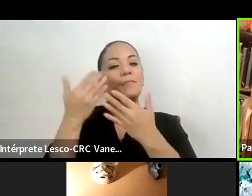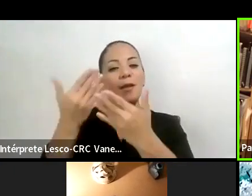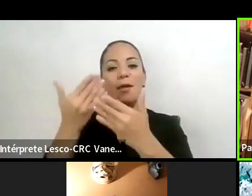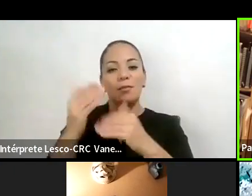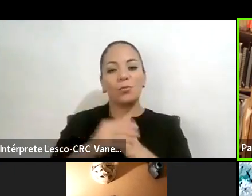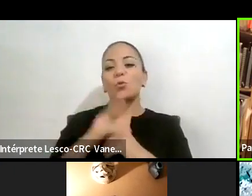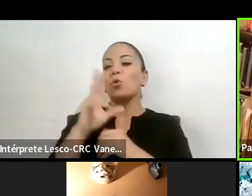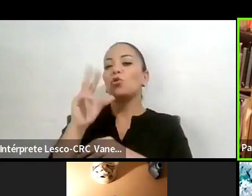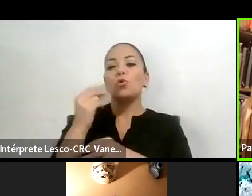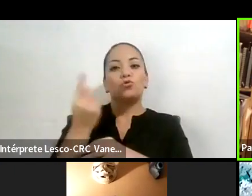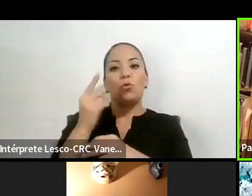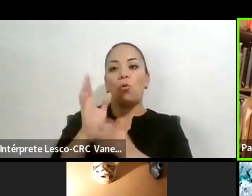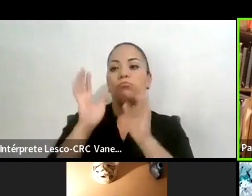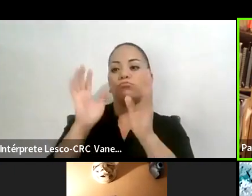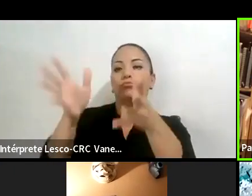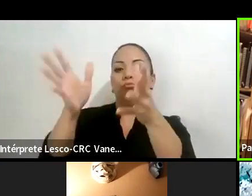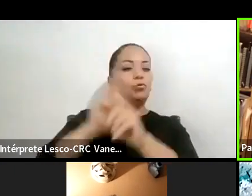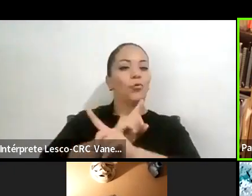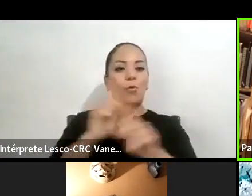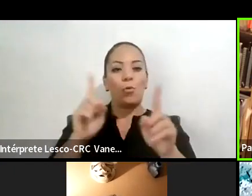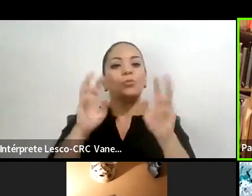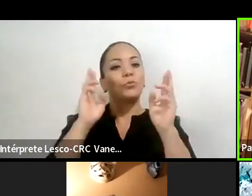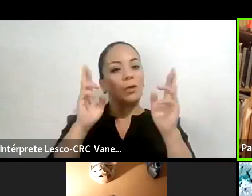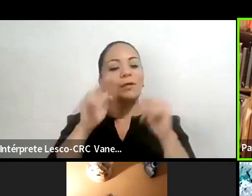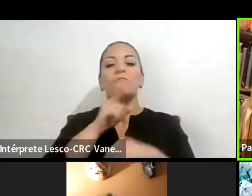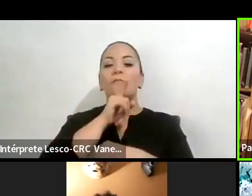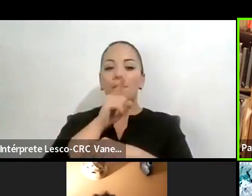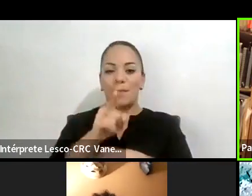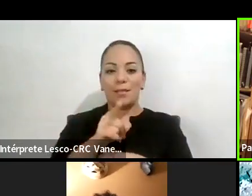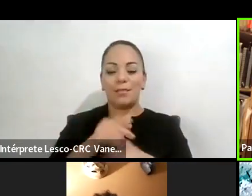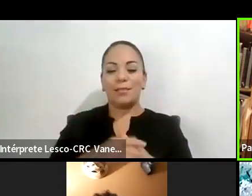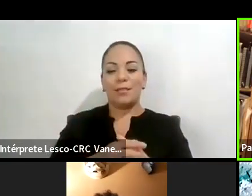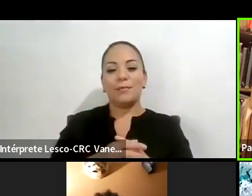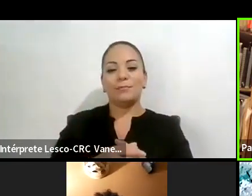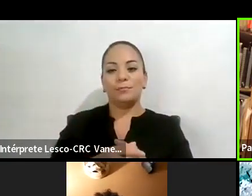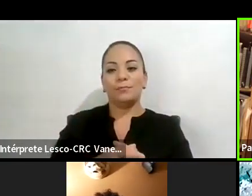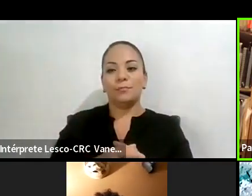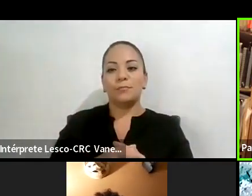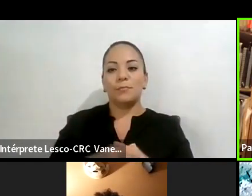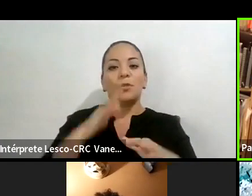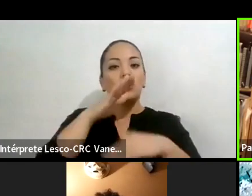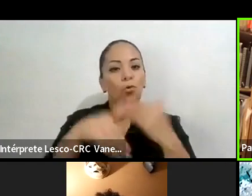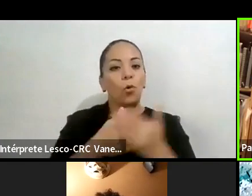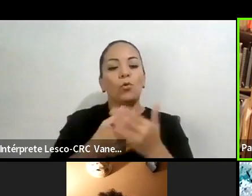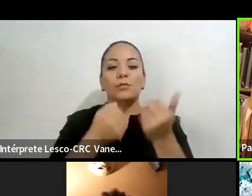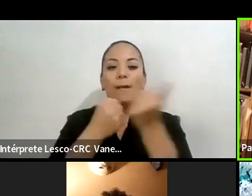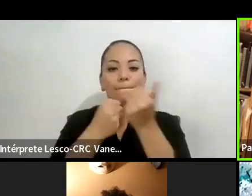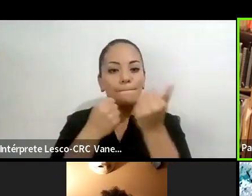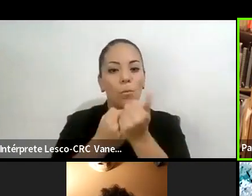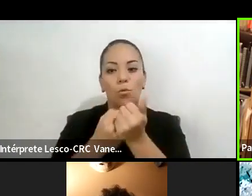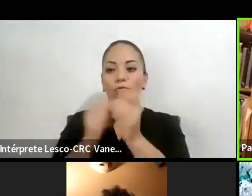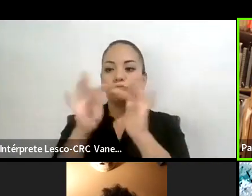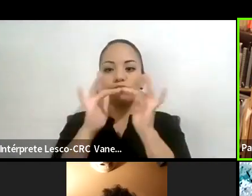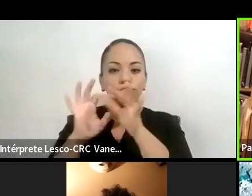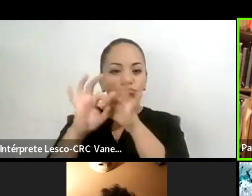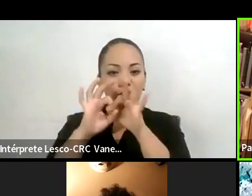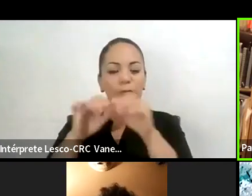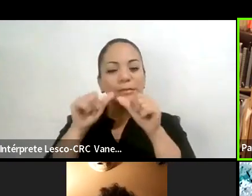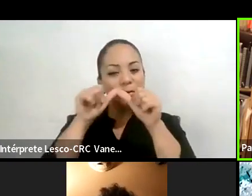aquí, ¿verdad?, sino que realmente este apoyo, este convivio, estos vínculos puedan seguir